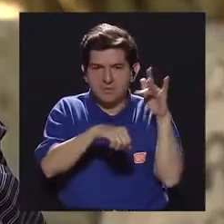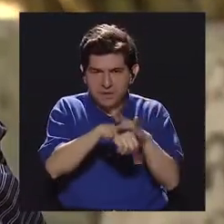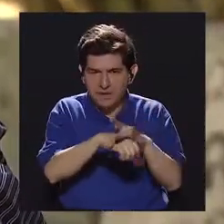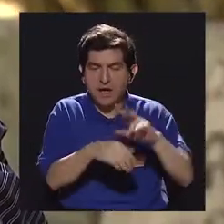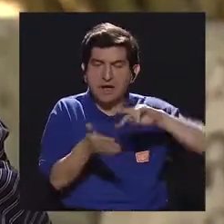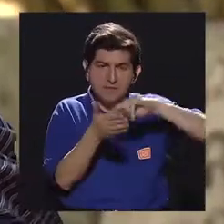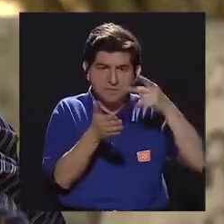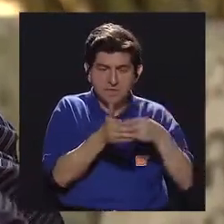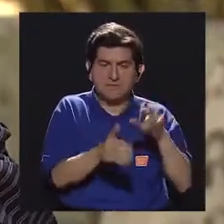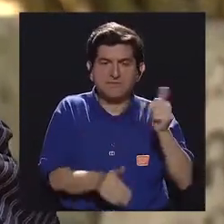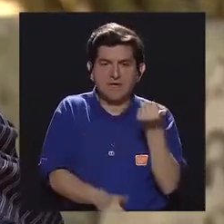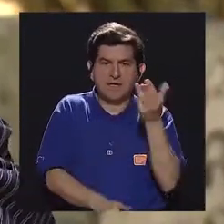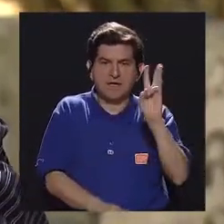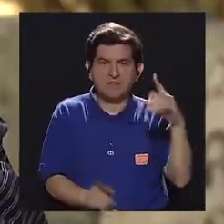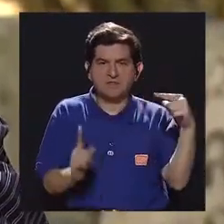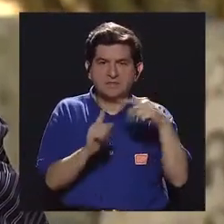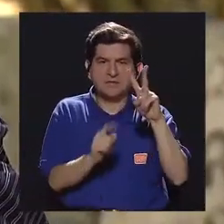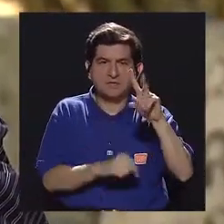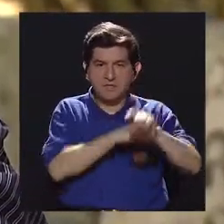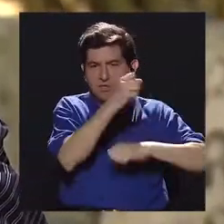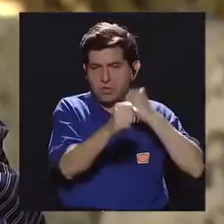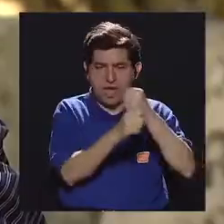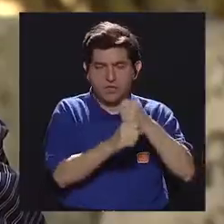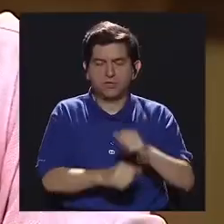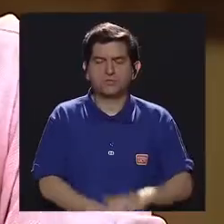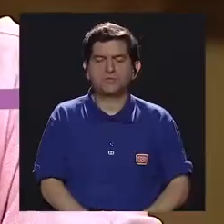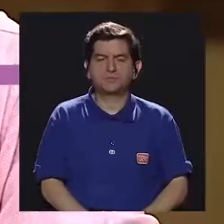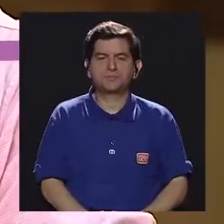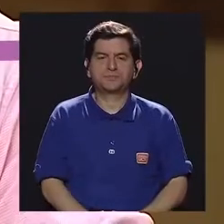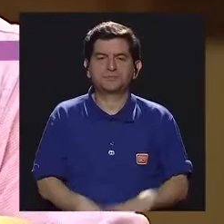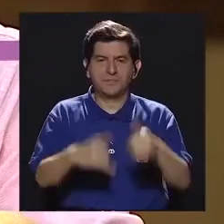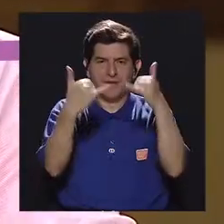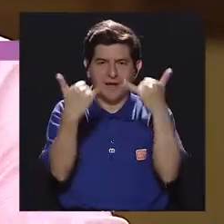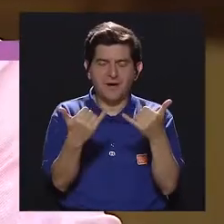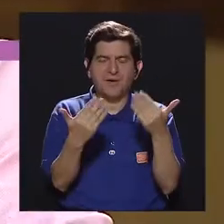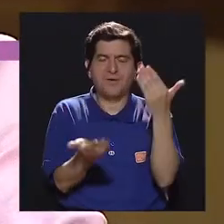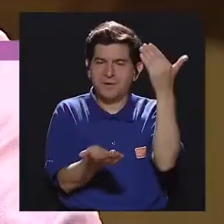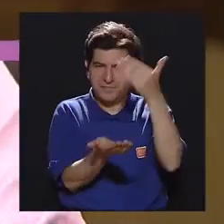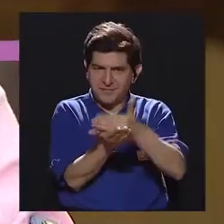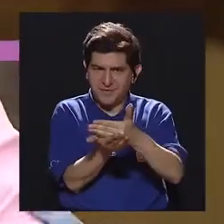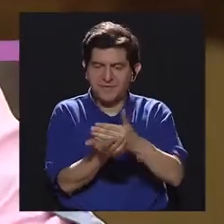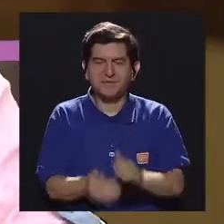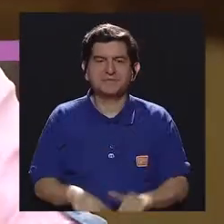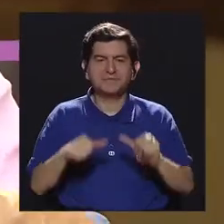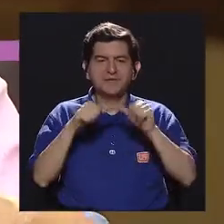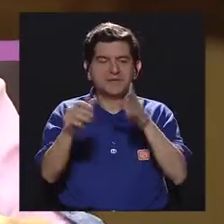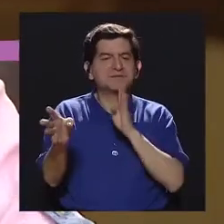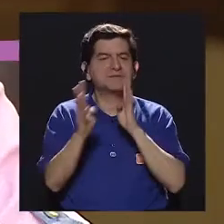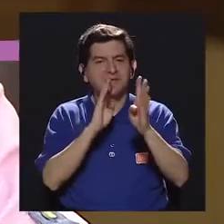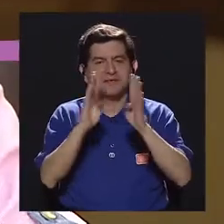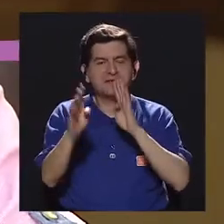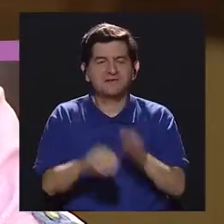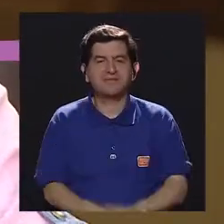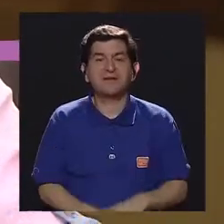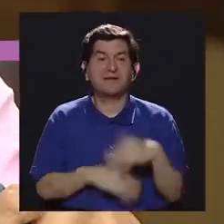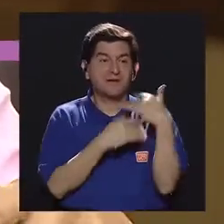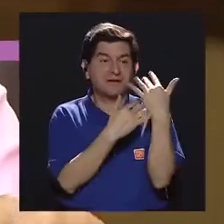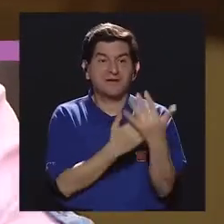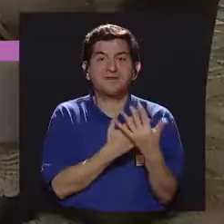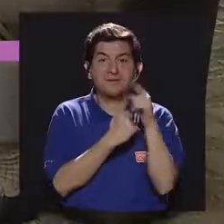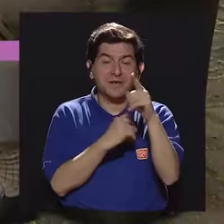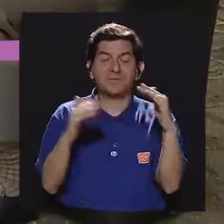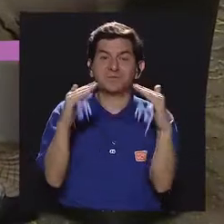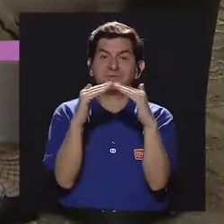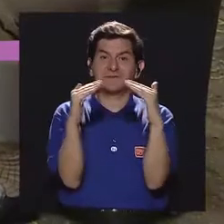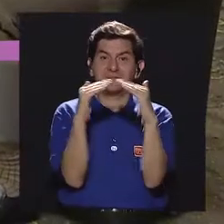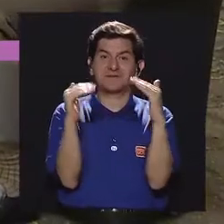Y ese temprano es entre los 16 y los 21 años. Bueno, vamos a hacer aquí una nueva pausa para seguir conversando y esperando que